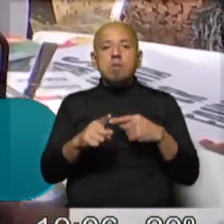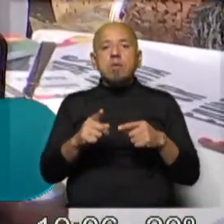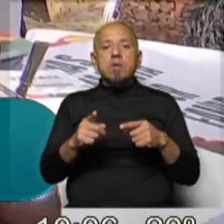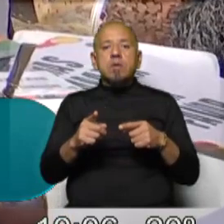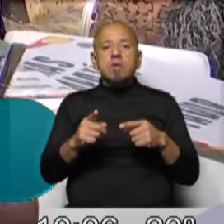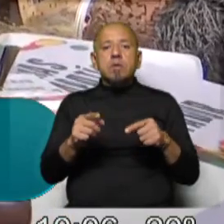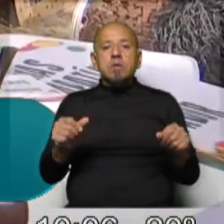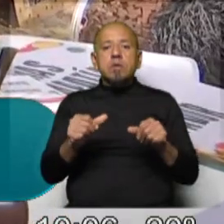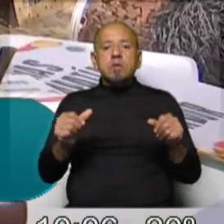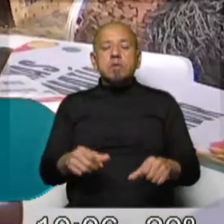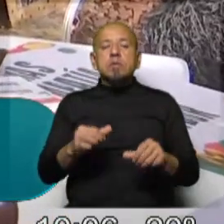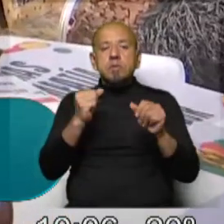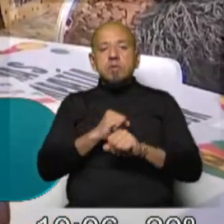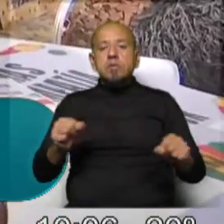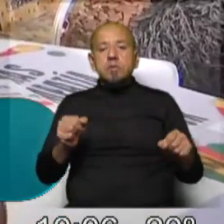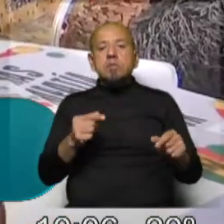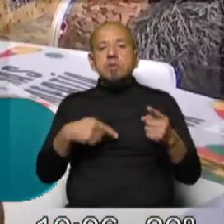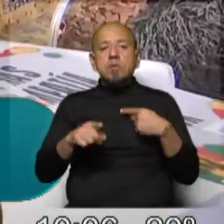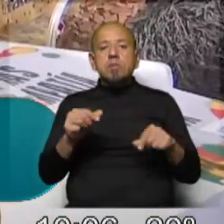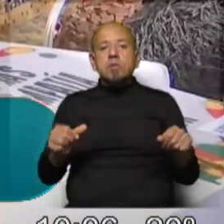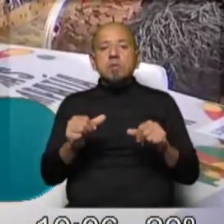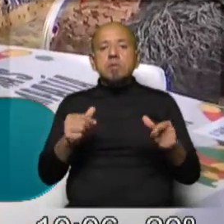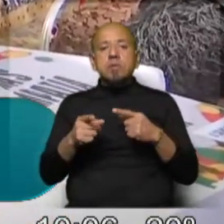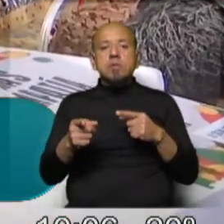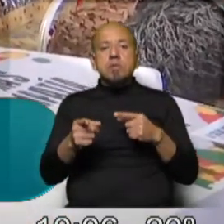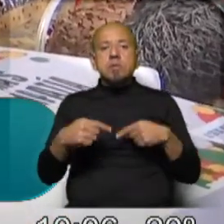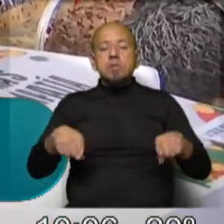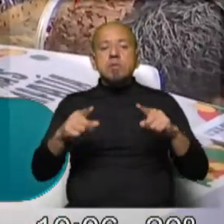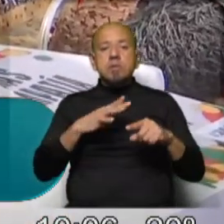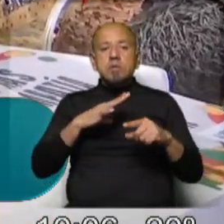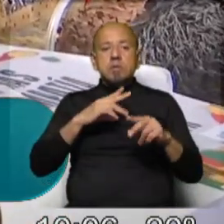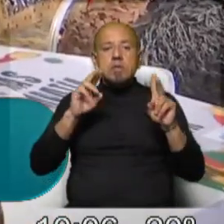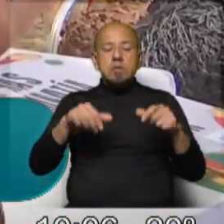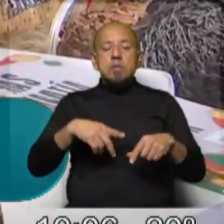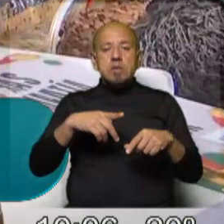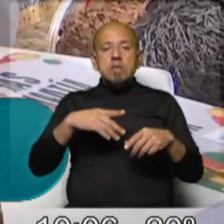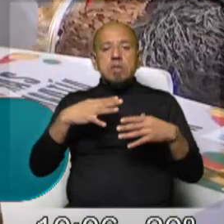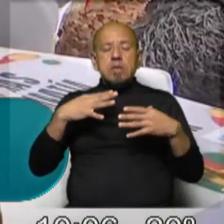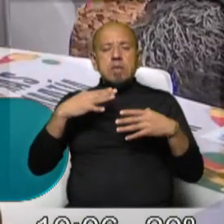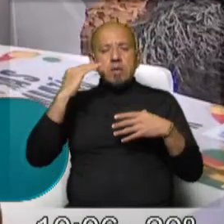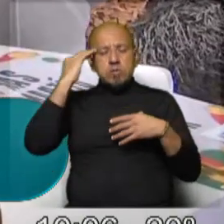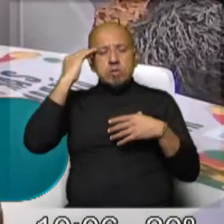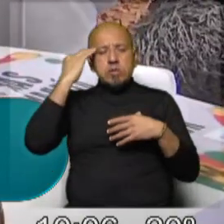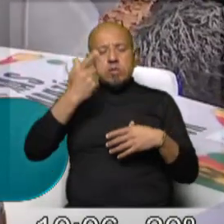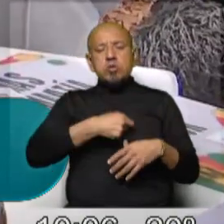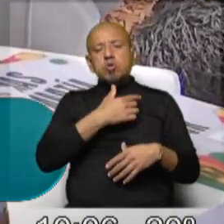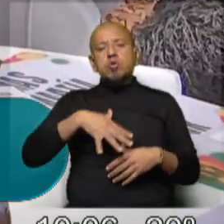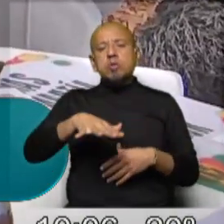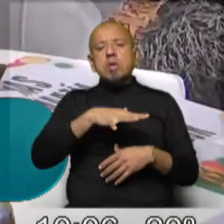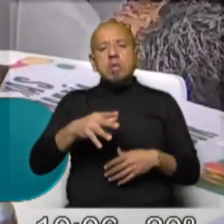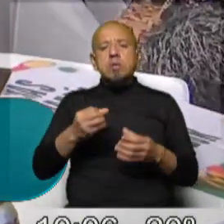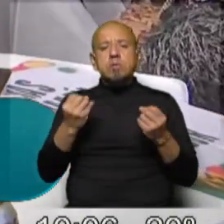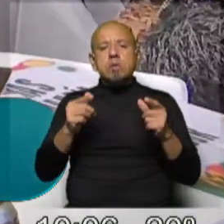acciones que podamos como generar la conciencia social a nivel de todos los sectores, ¿no? Porque